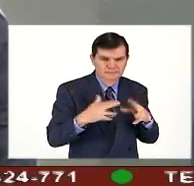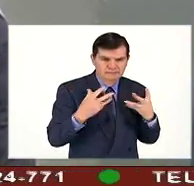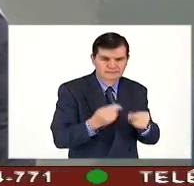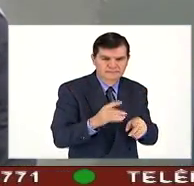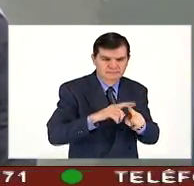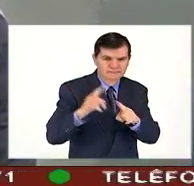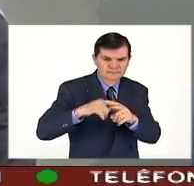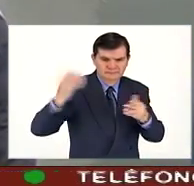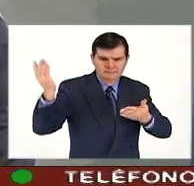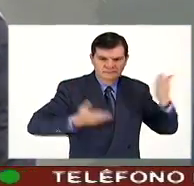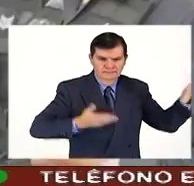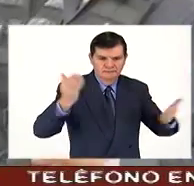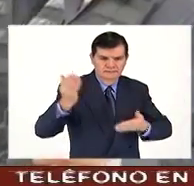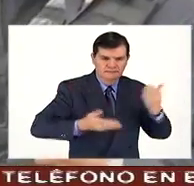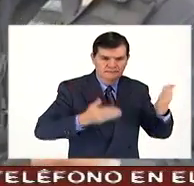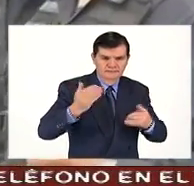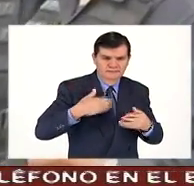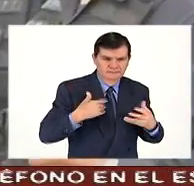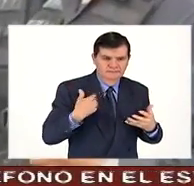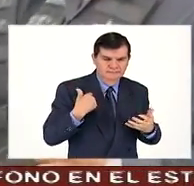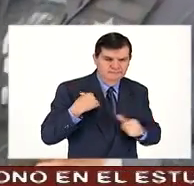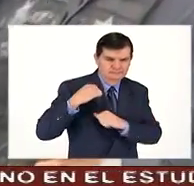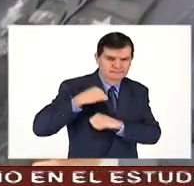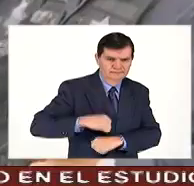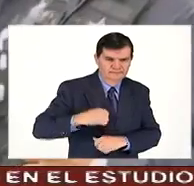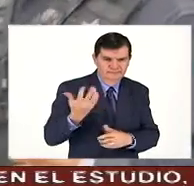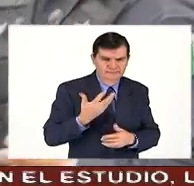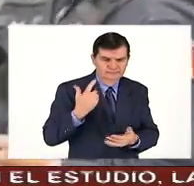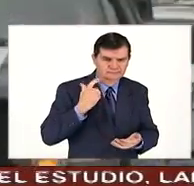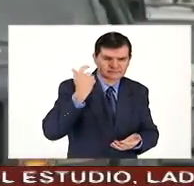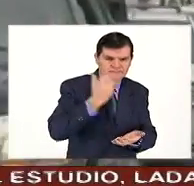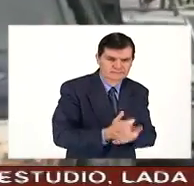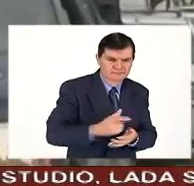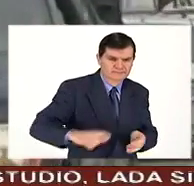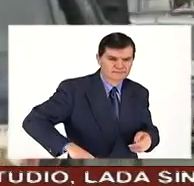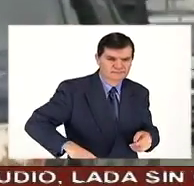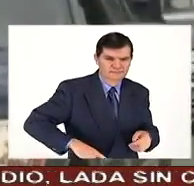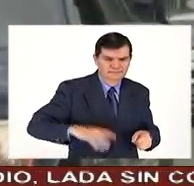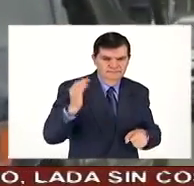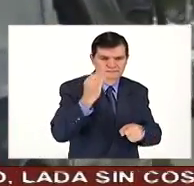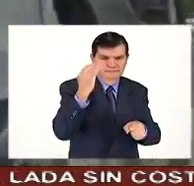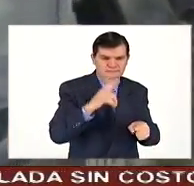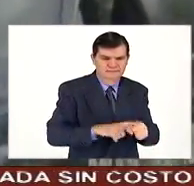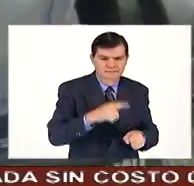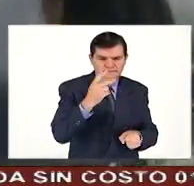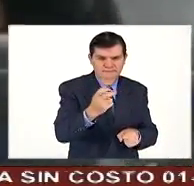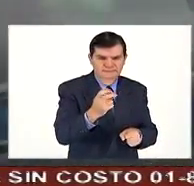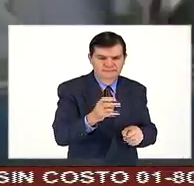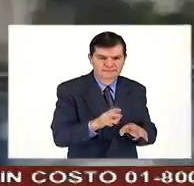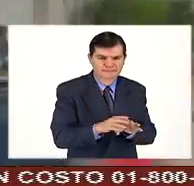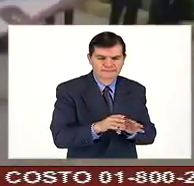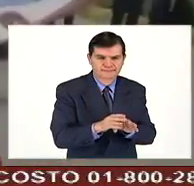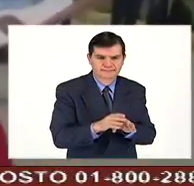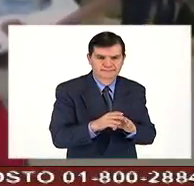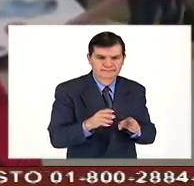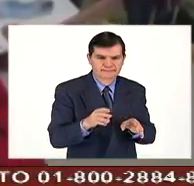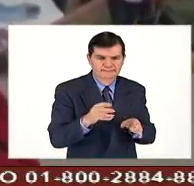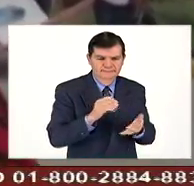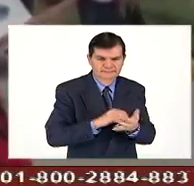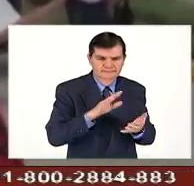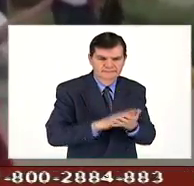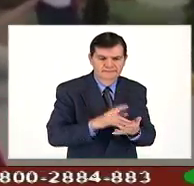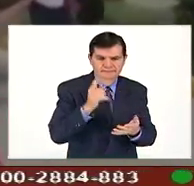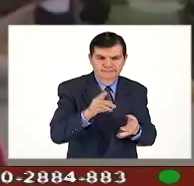las diferentes regiones del estado, corrió a cargo del gobierno federal. Añadió que no es un gasto,